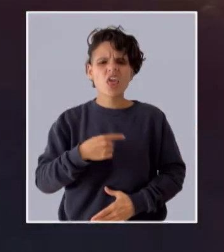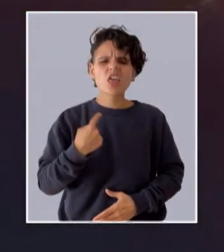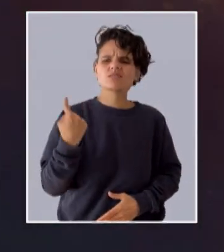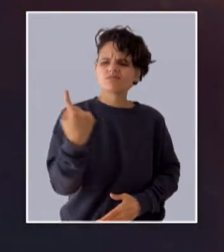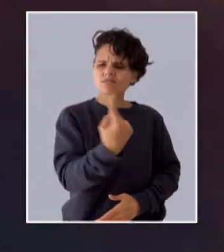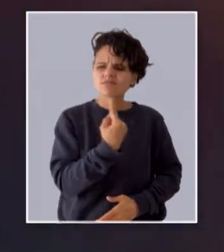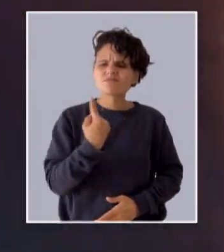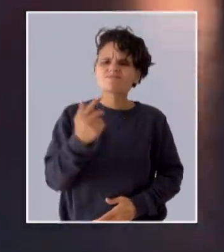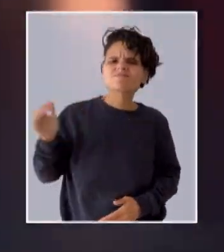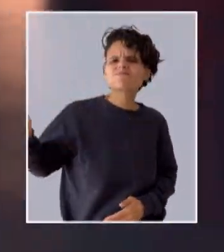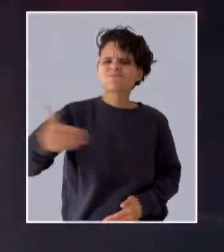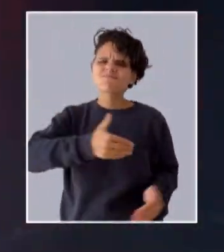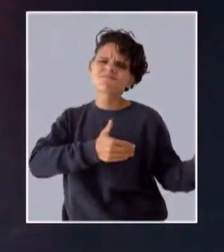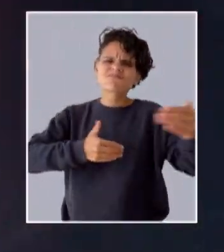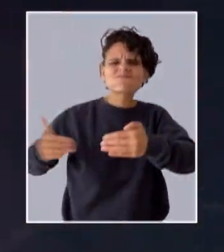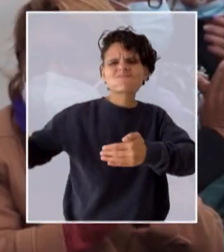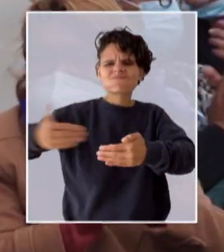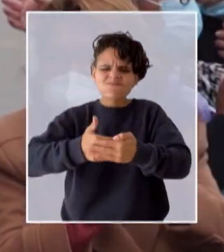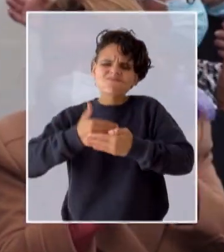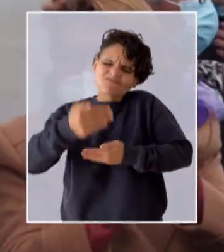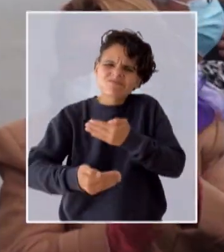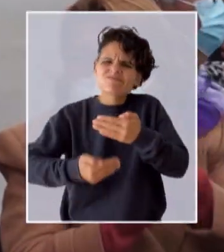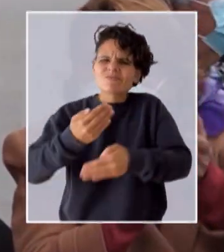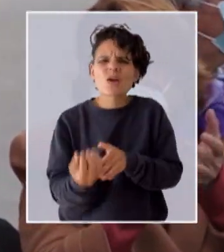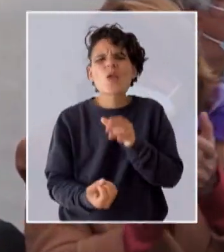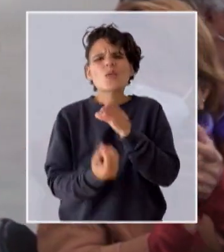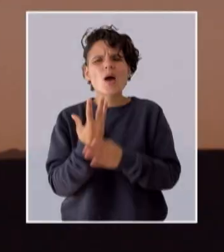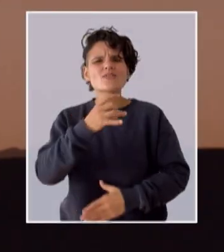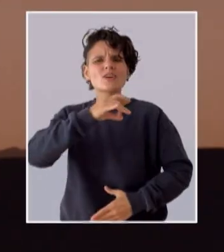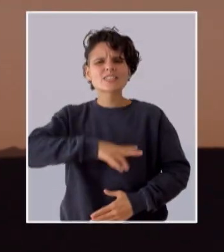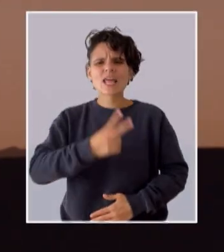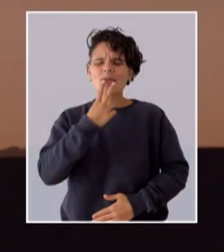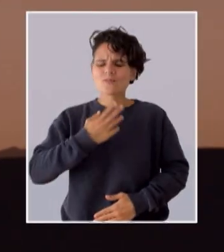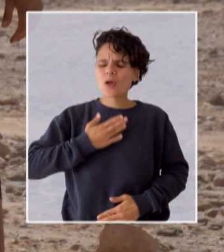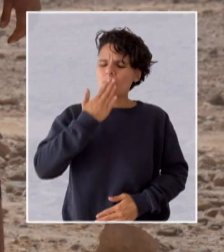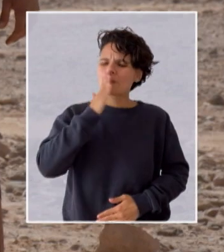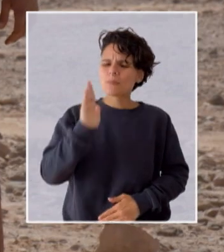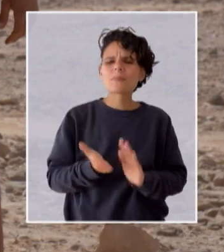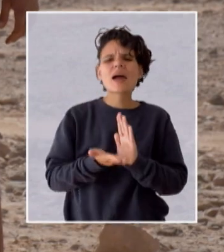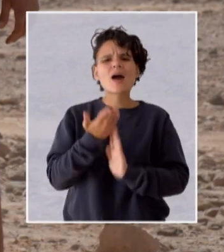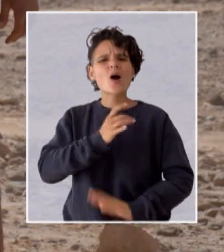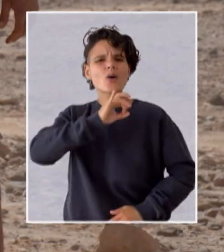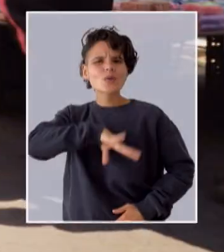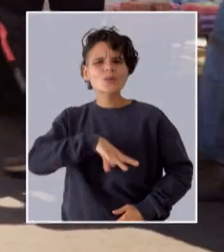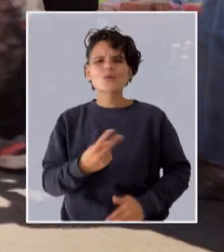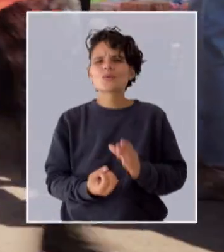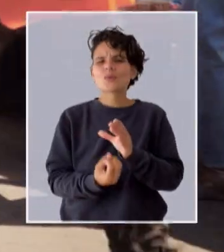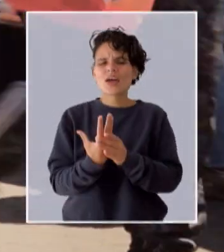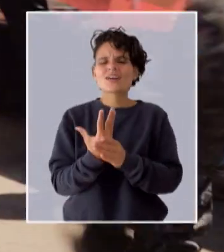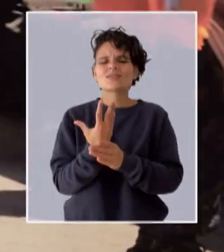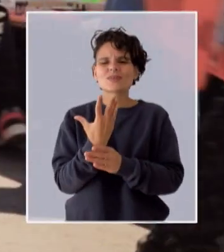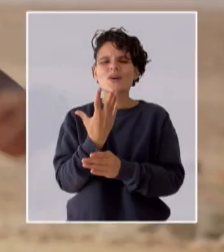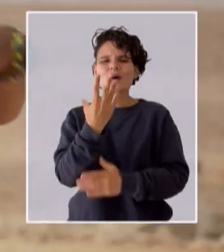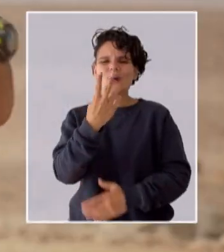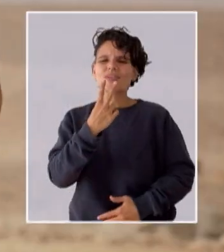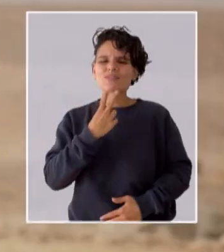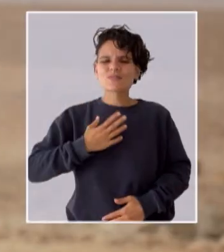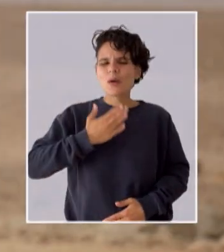paso, nadie quede atrás. Un nuevo Chile, para vivir mejor. Un nuevo